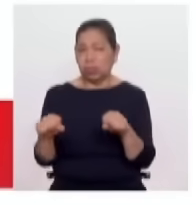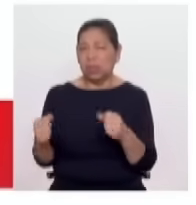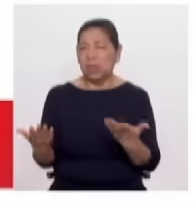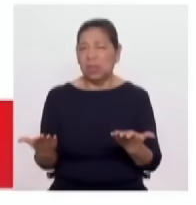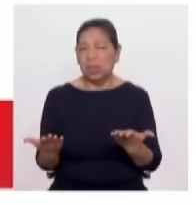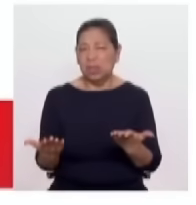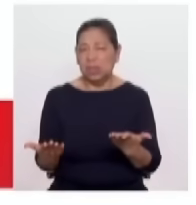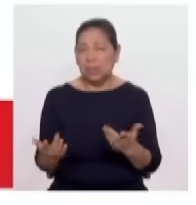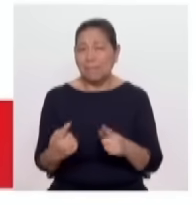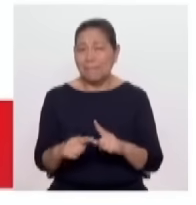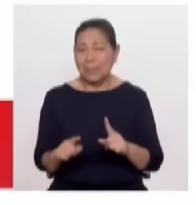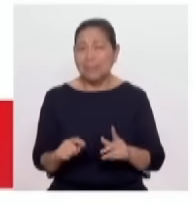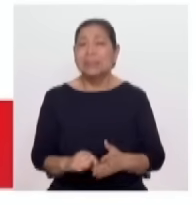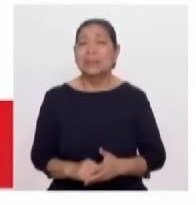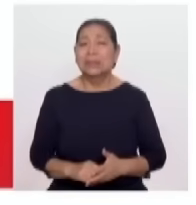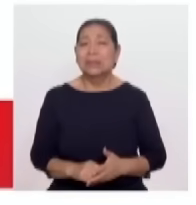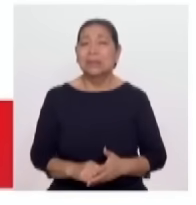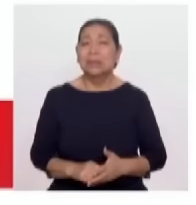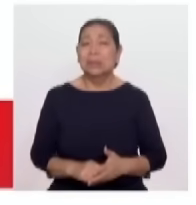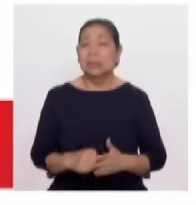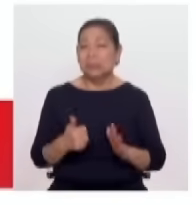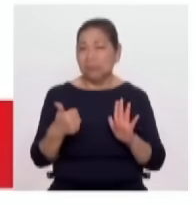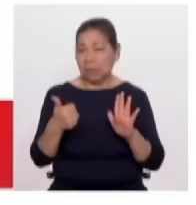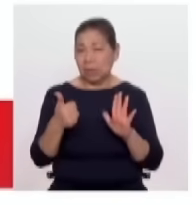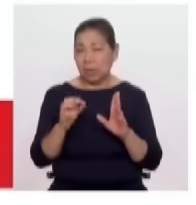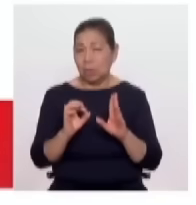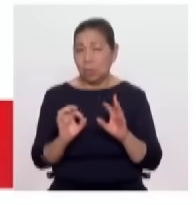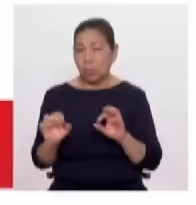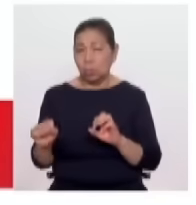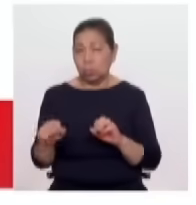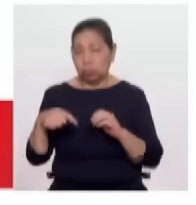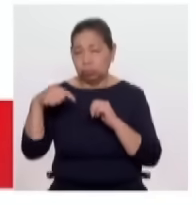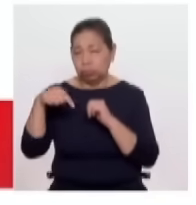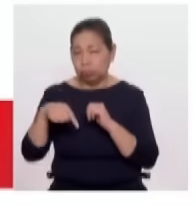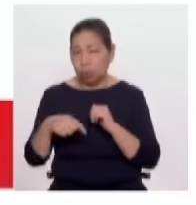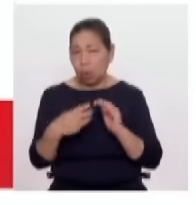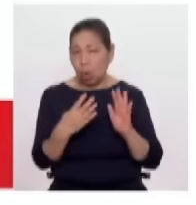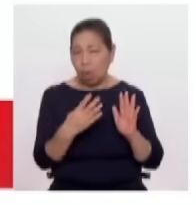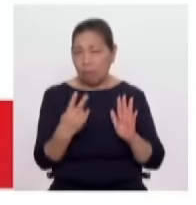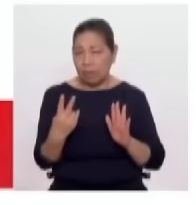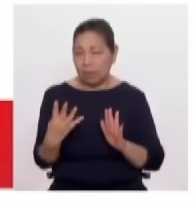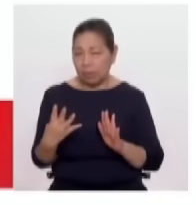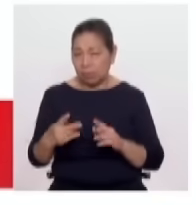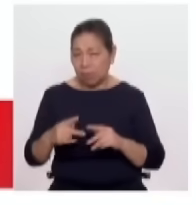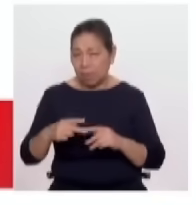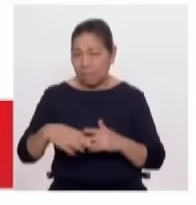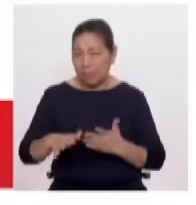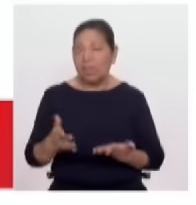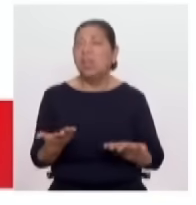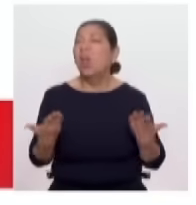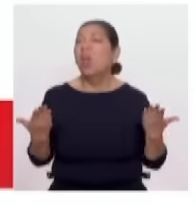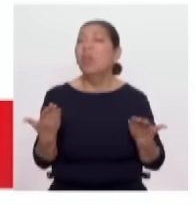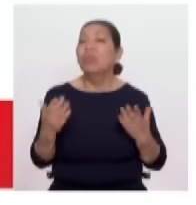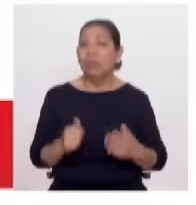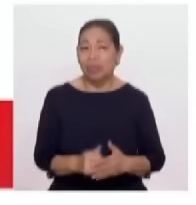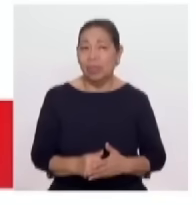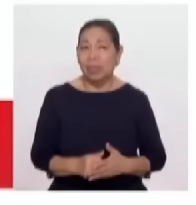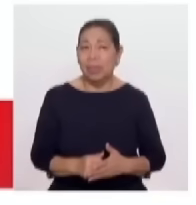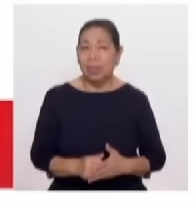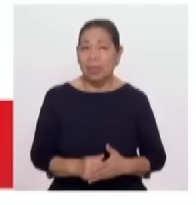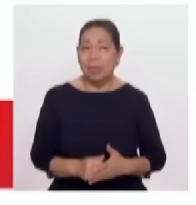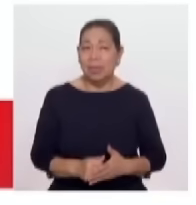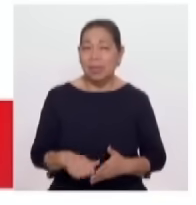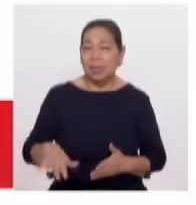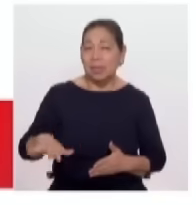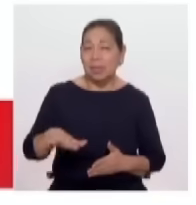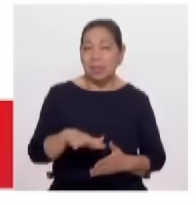tenido una magnitud precisamente de 6 grados con una profundidad de 99 kilómetros. Esto en el